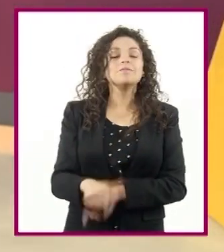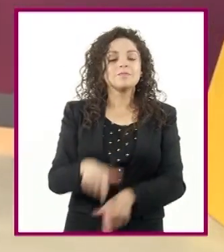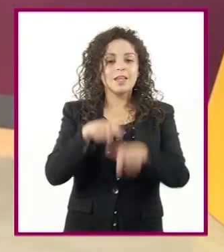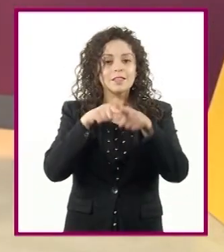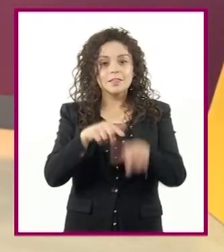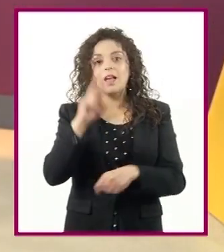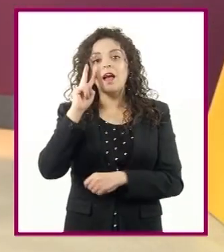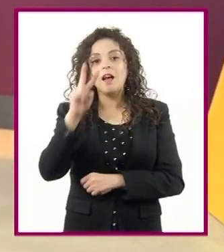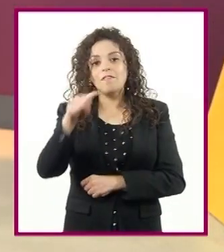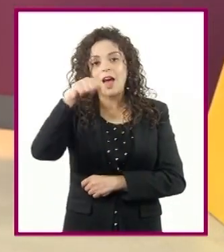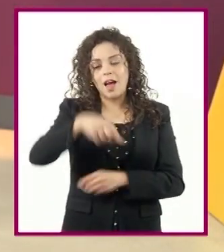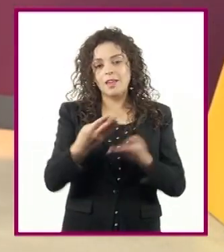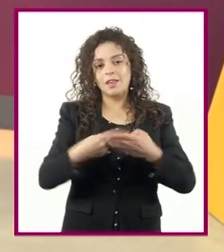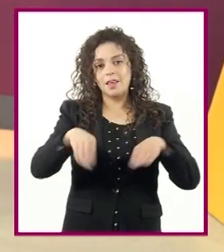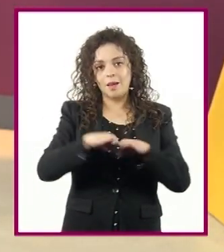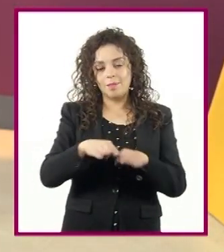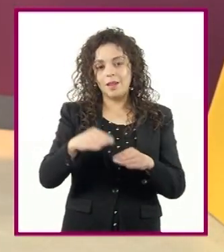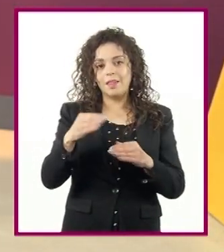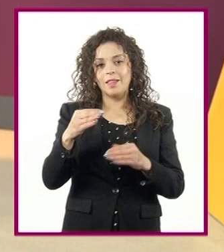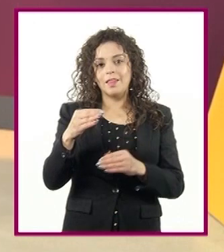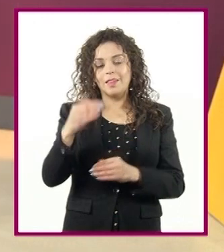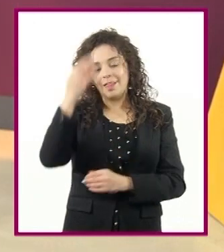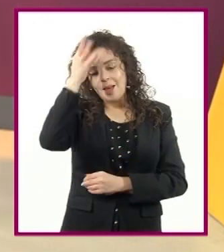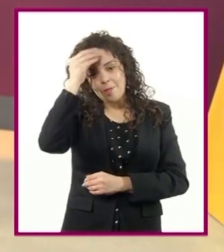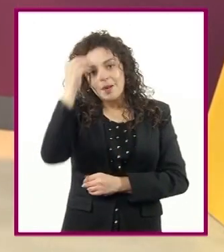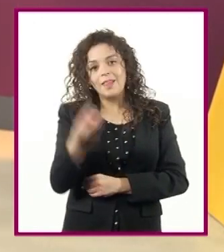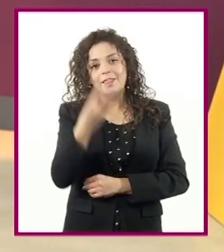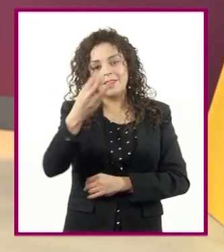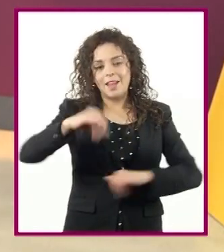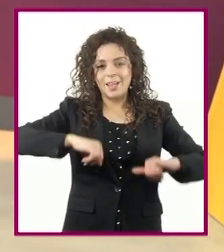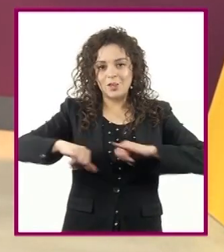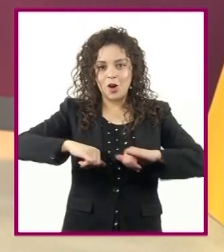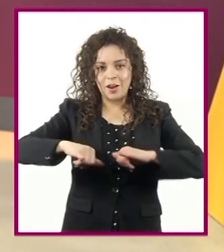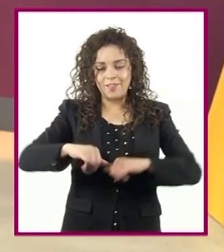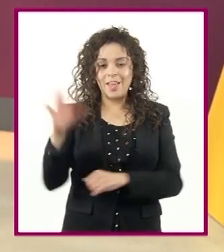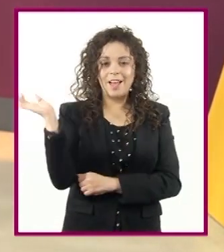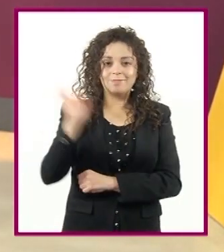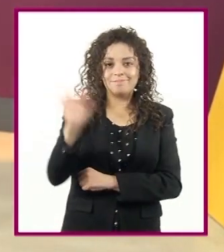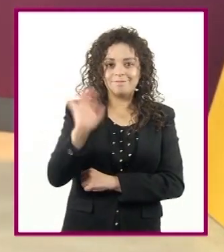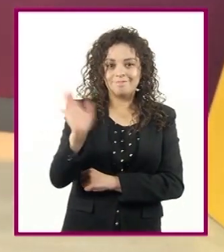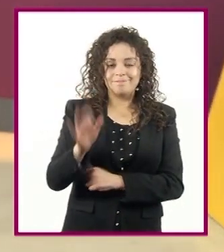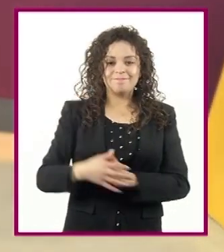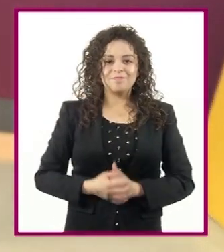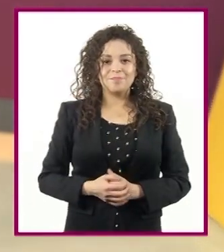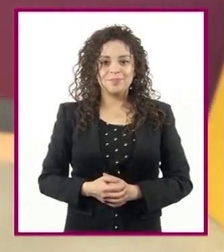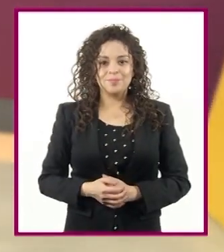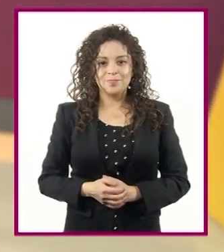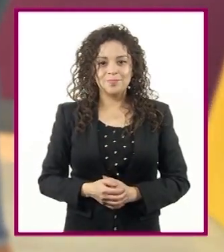transmisiones de Aprende en Casa 3 Geografía. ¡Hasta la próxima!